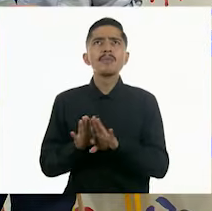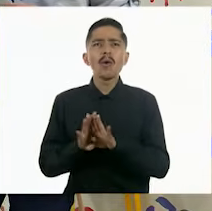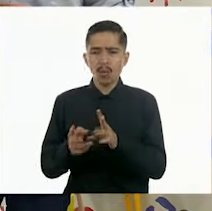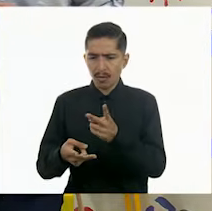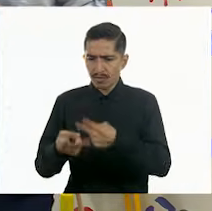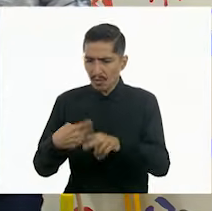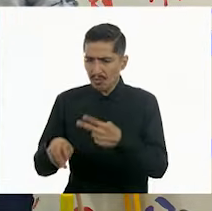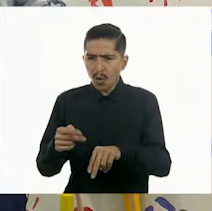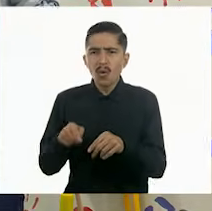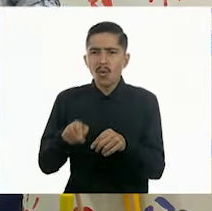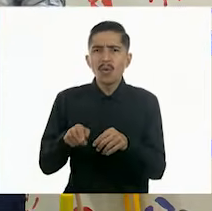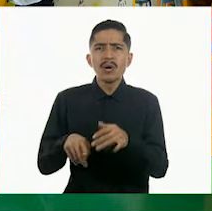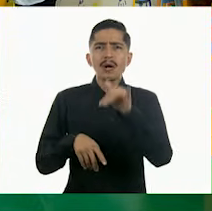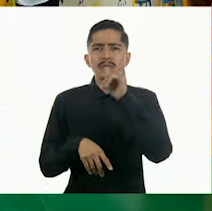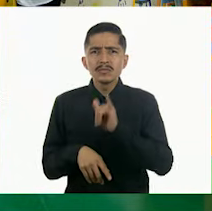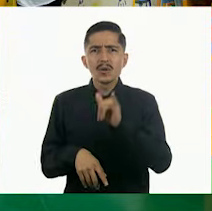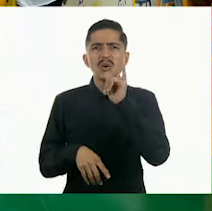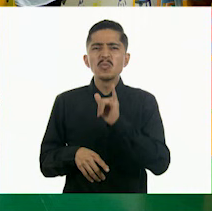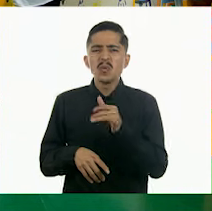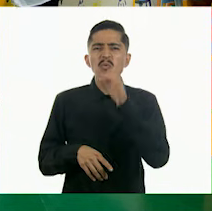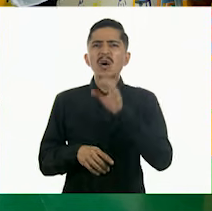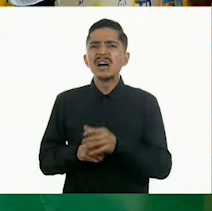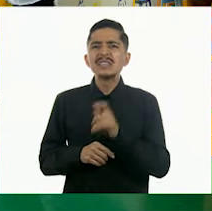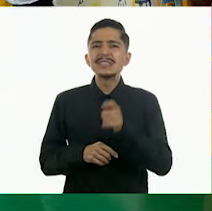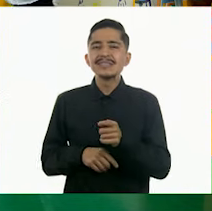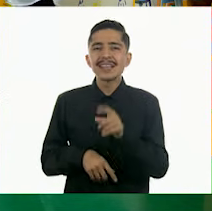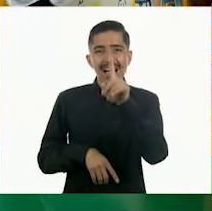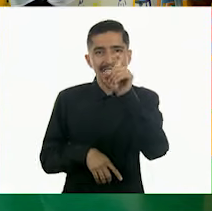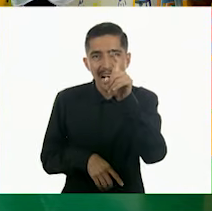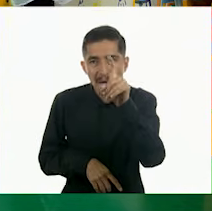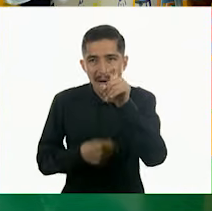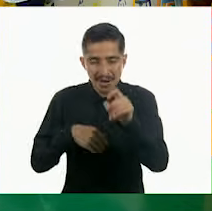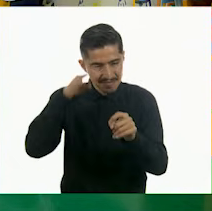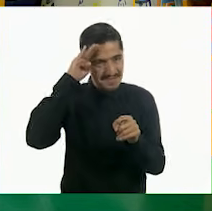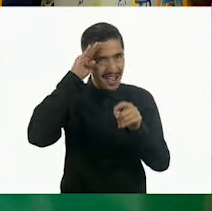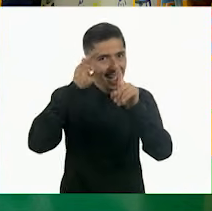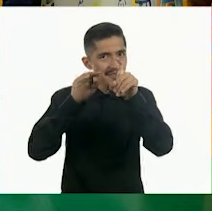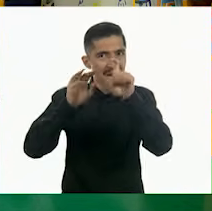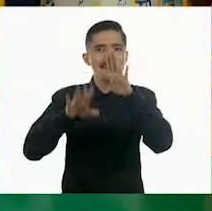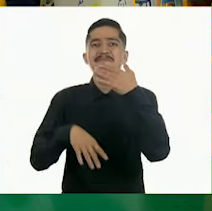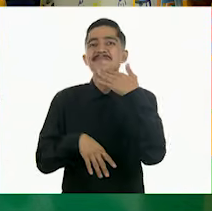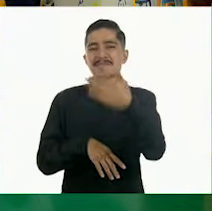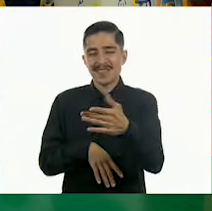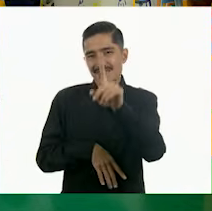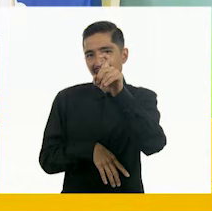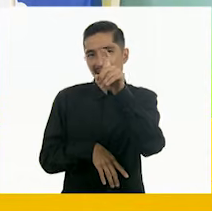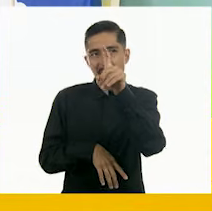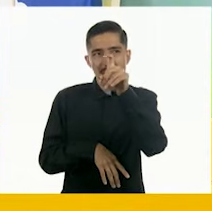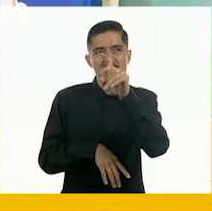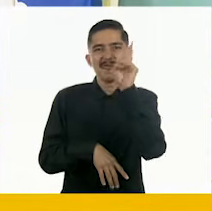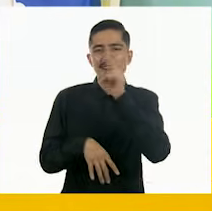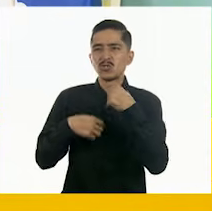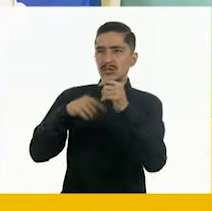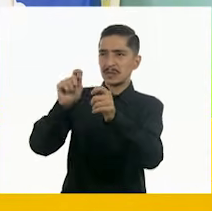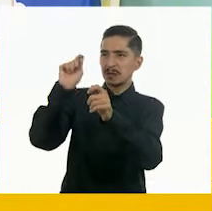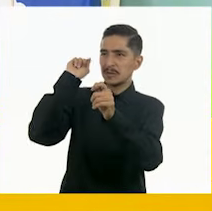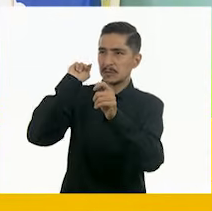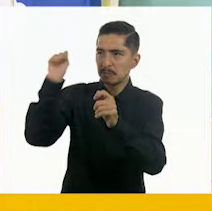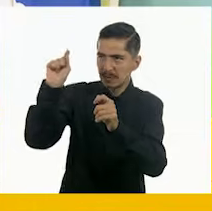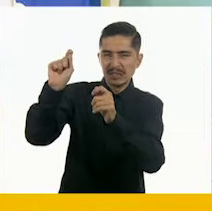es? Ah, de todo lo que hay ahí, yo creo que es el agua. A ver, vamos a ver, muy bien, el agua. Así que pico aquí.